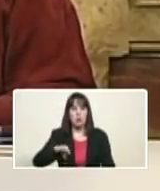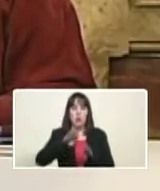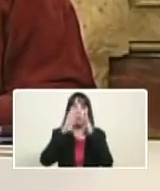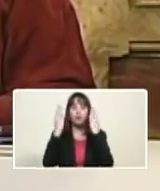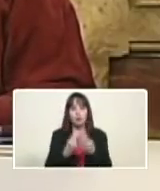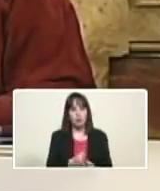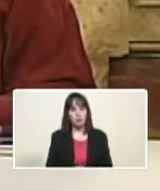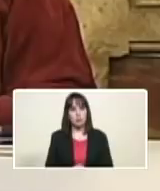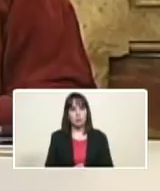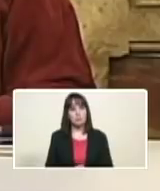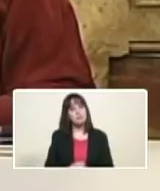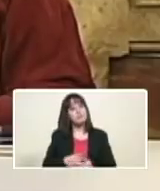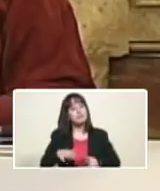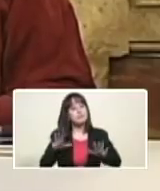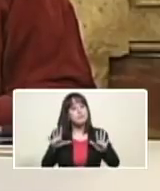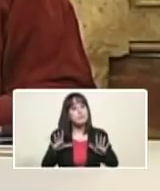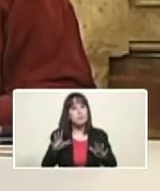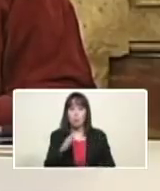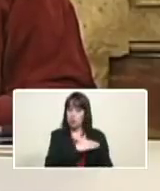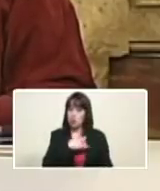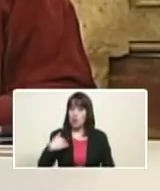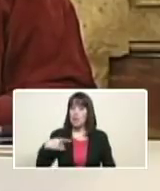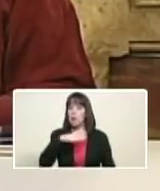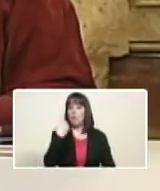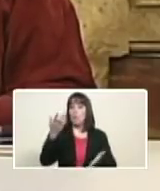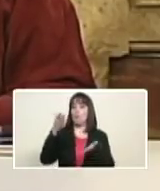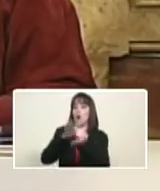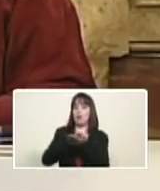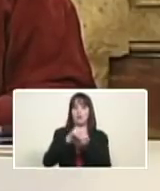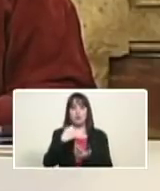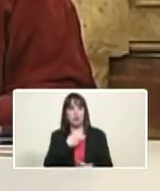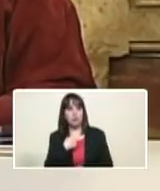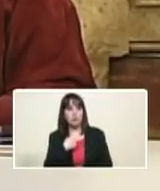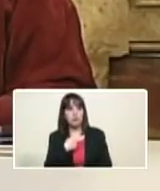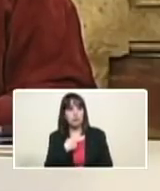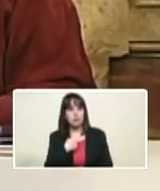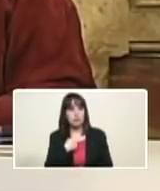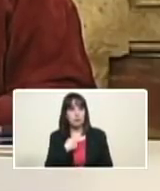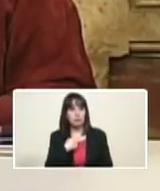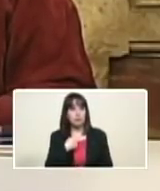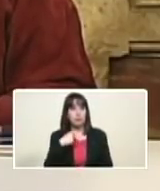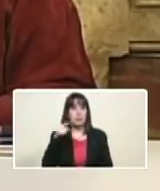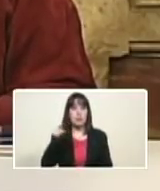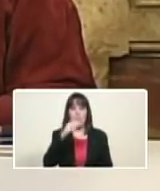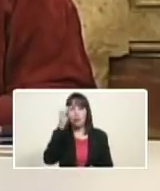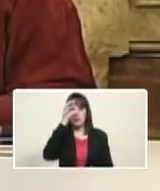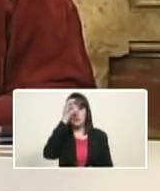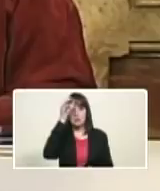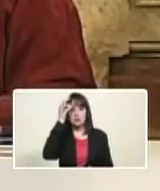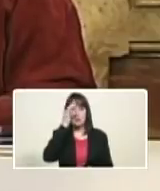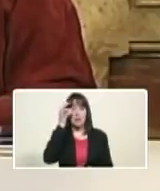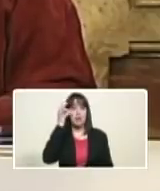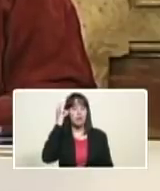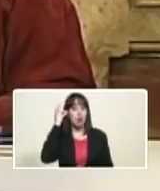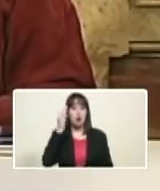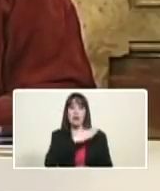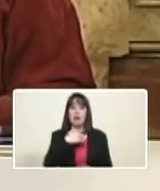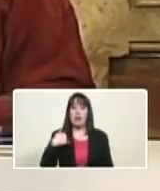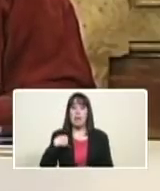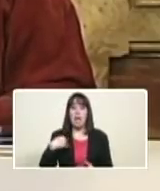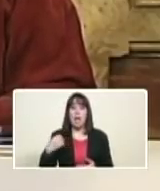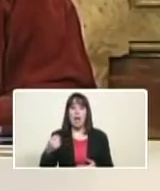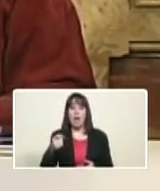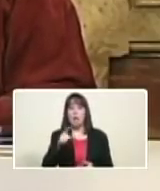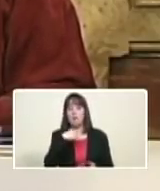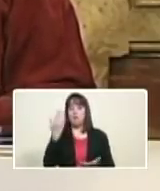diciendo. Por eso me quería matar Juan Manuel Santos. Porque sabía este plan. Y él dirigió el plan para